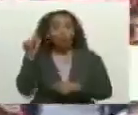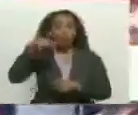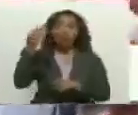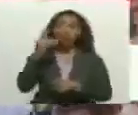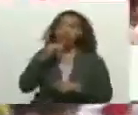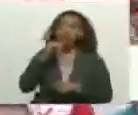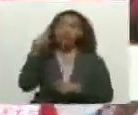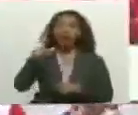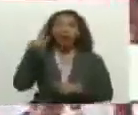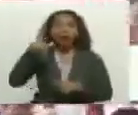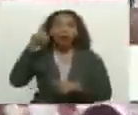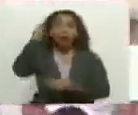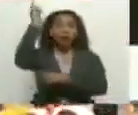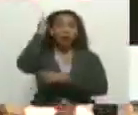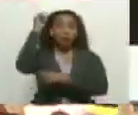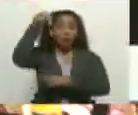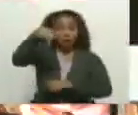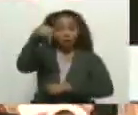Aquí está Yaracuy.